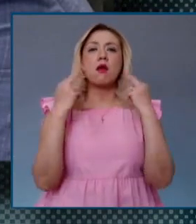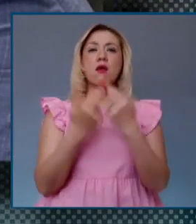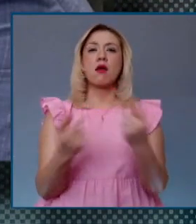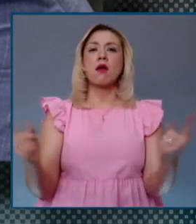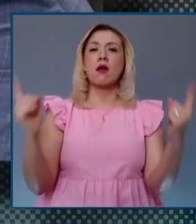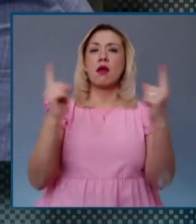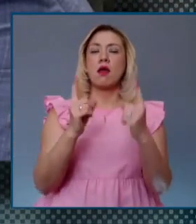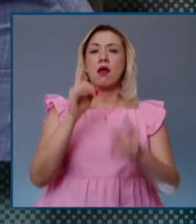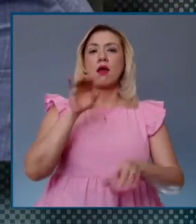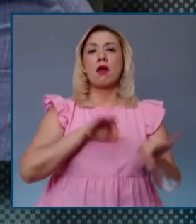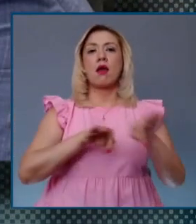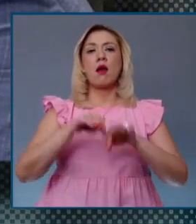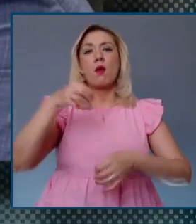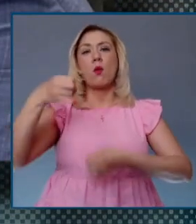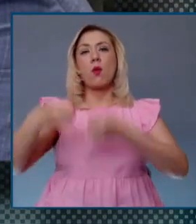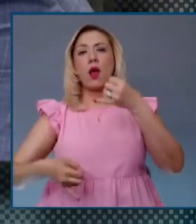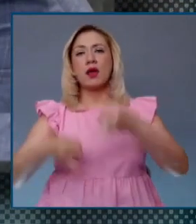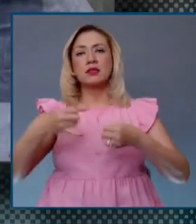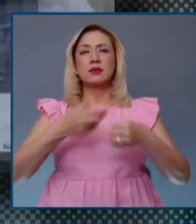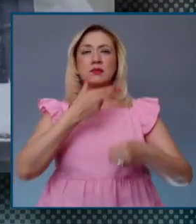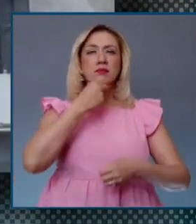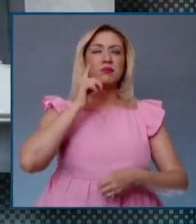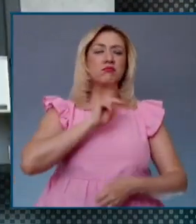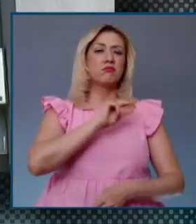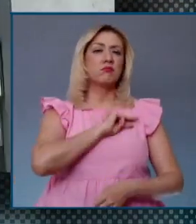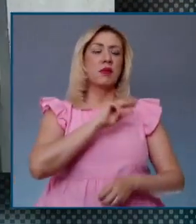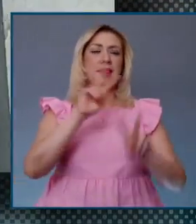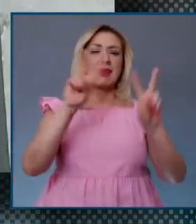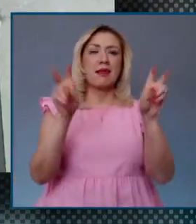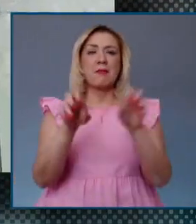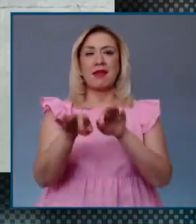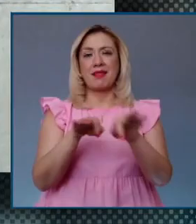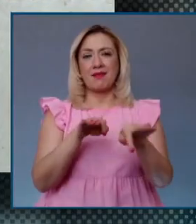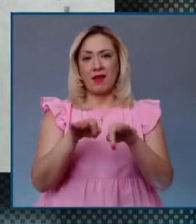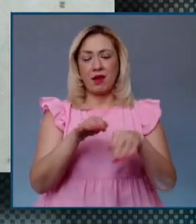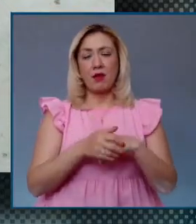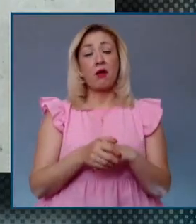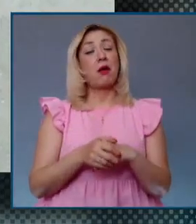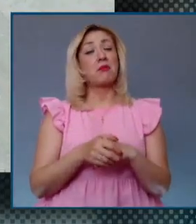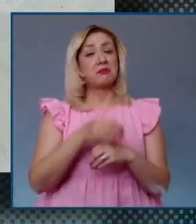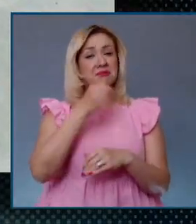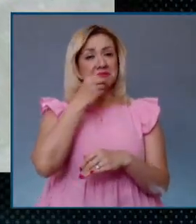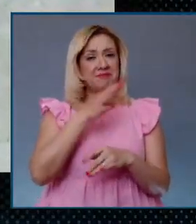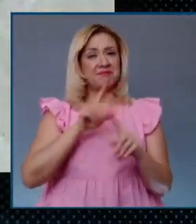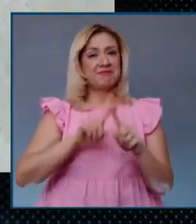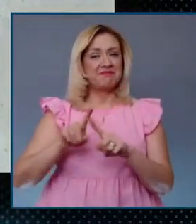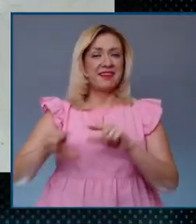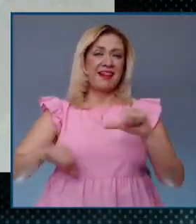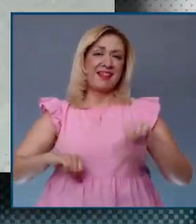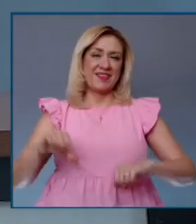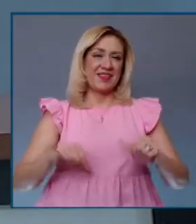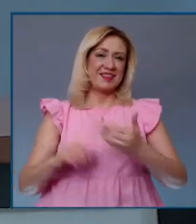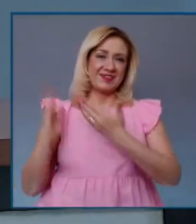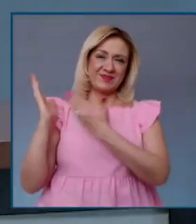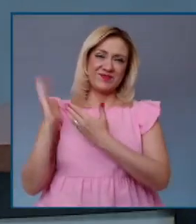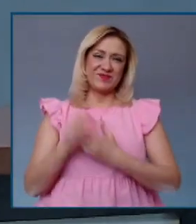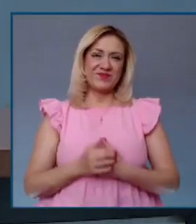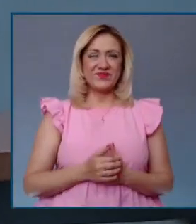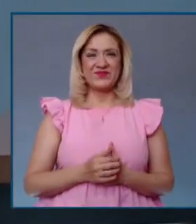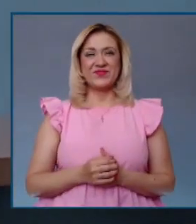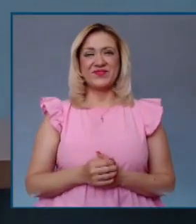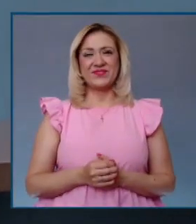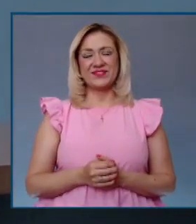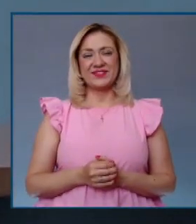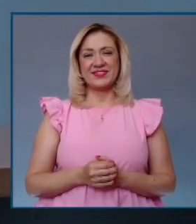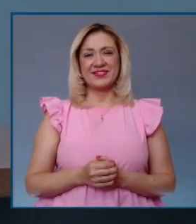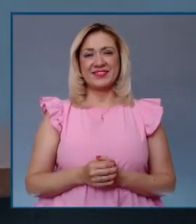jueces especializados en justicia laboral. Para el canal del Poder Judicial de la Federación, Jesús Daza. Y